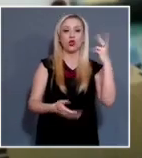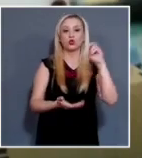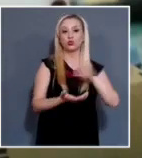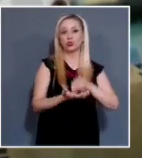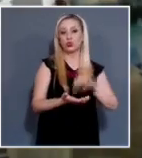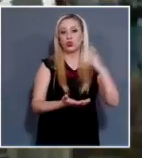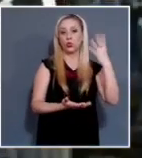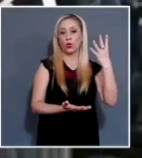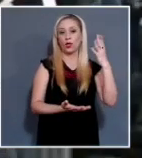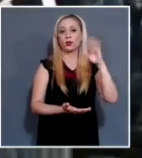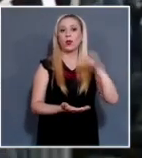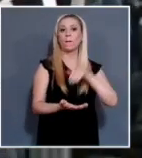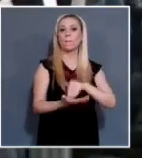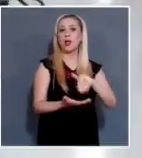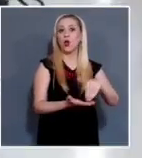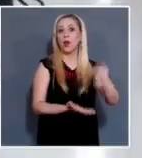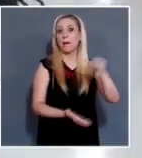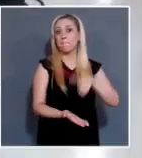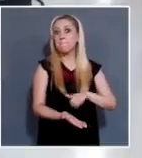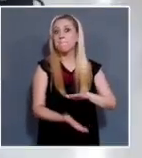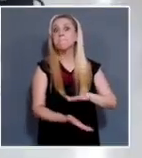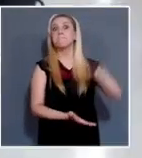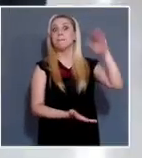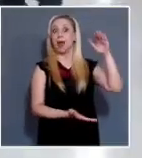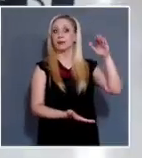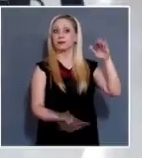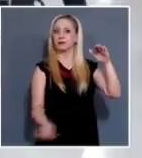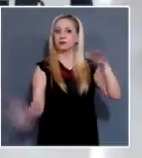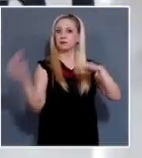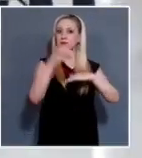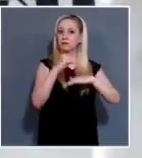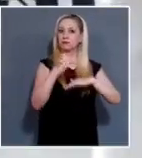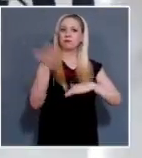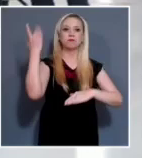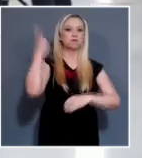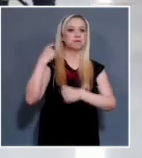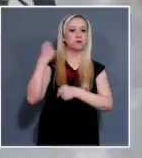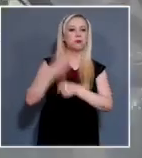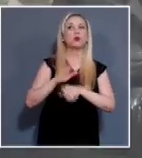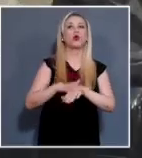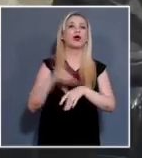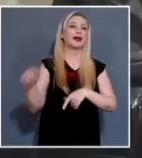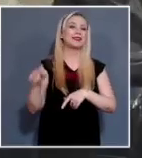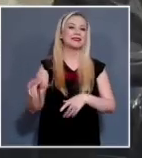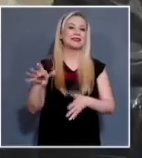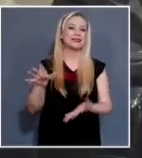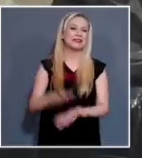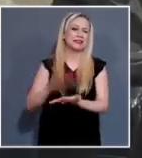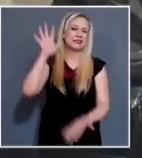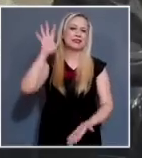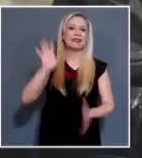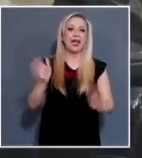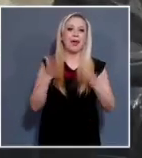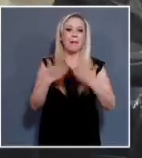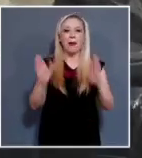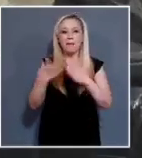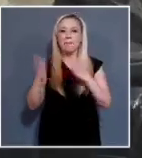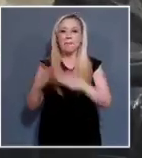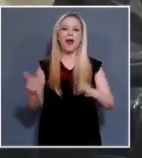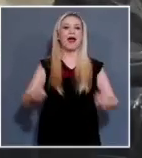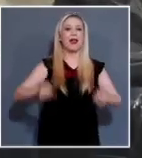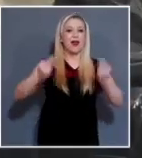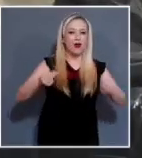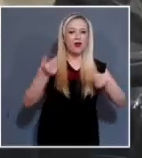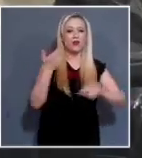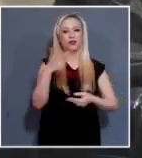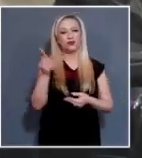de 2022. Este cambio se concentró en el comercio, con un aumento de 566,000 personas en la industria manufacturera,